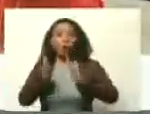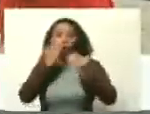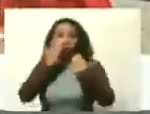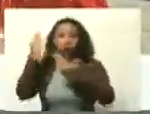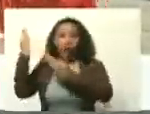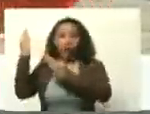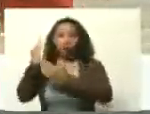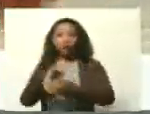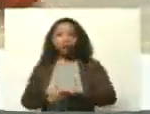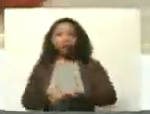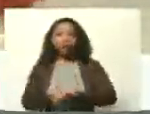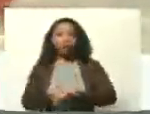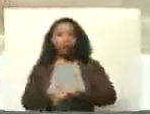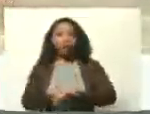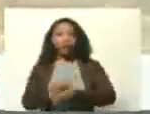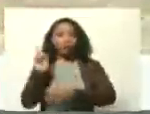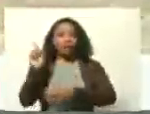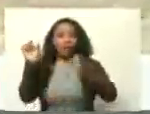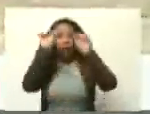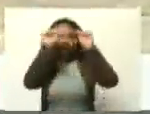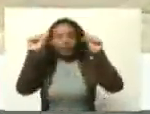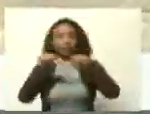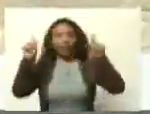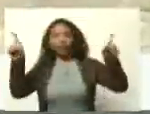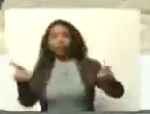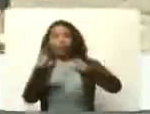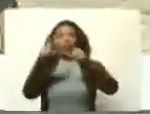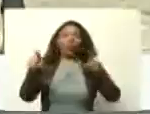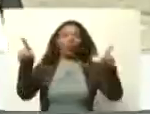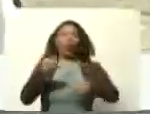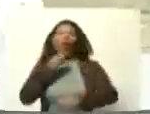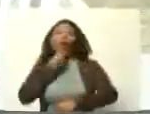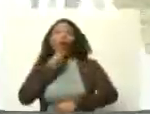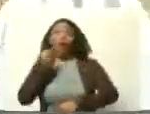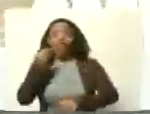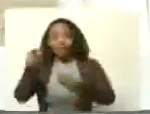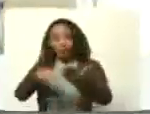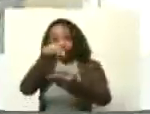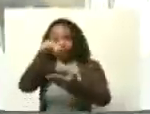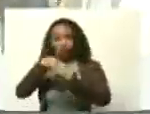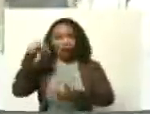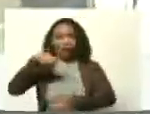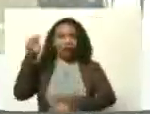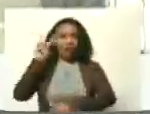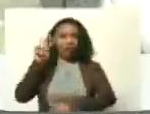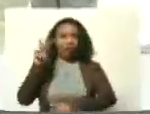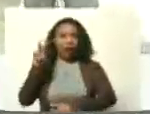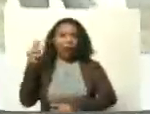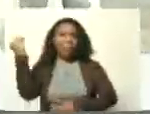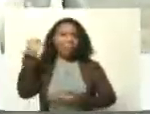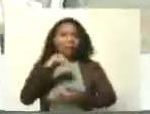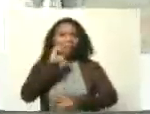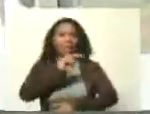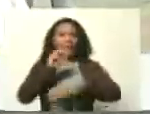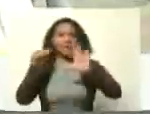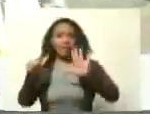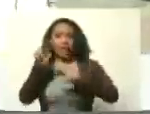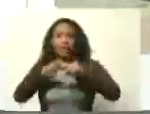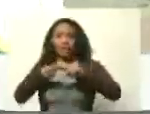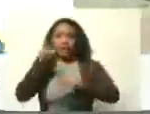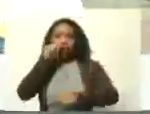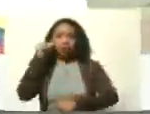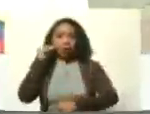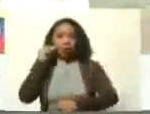Pimentel del módulo del Sistema de Orquesta Sinfónico Juvenil Nacional de Venezuela. Son más de 26 niños en